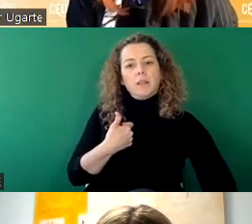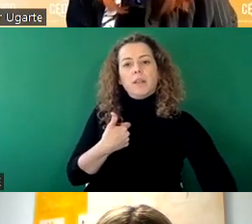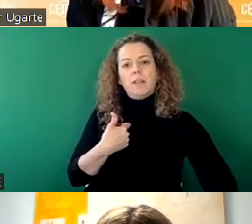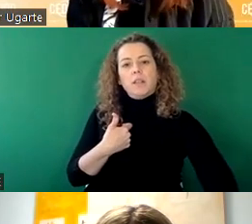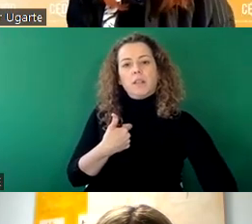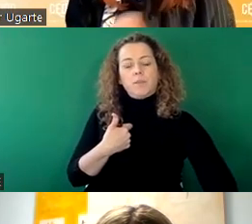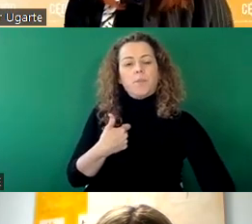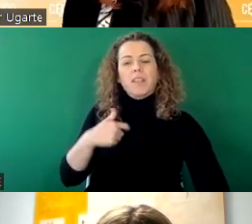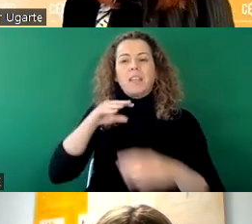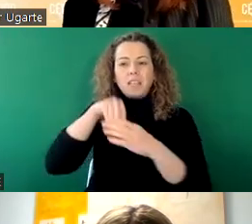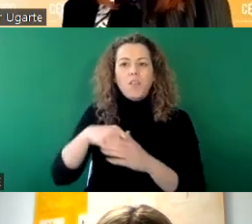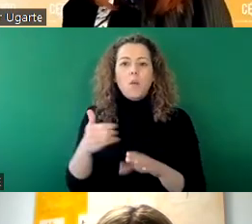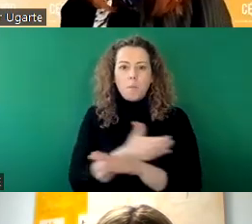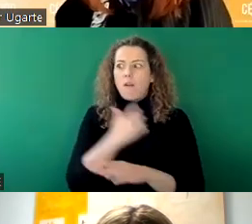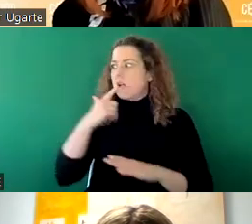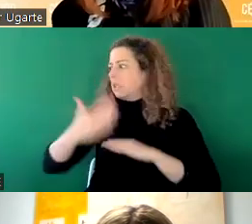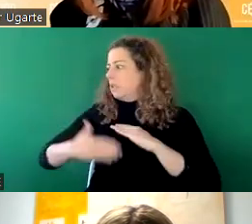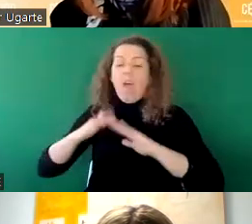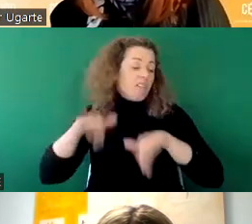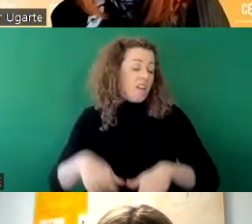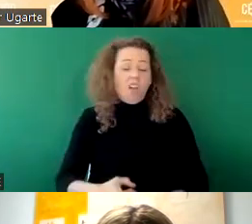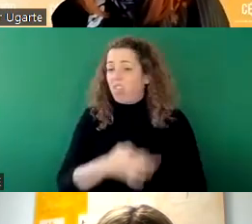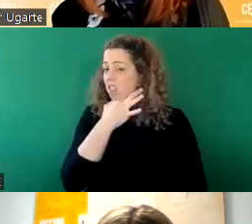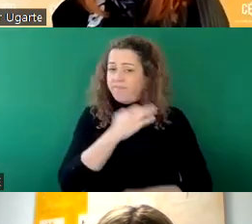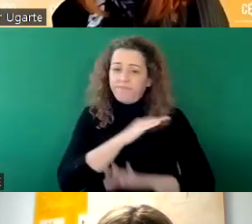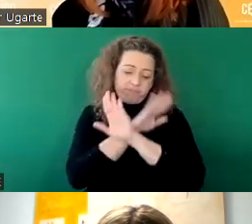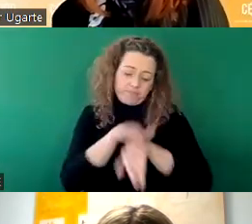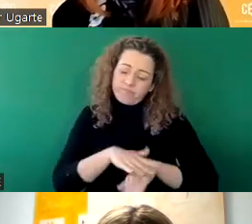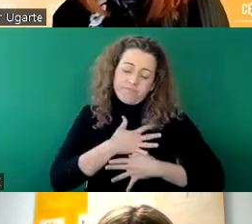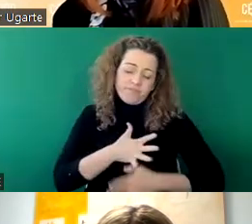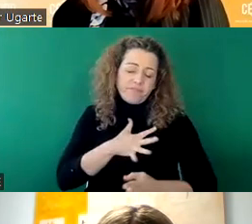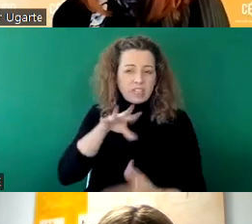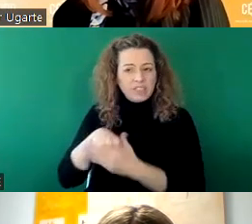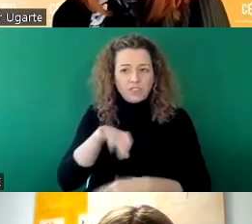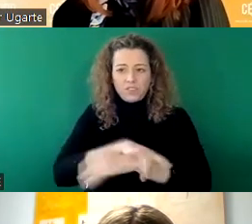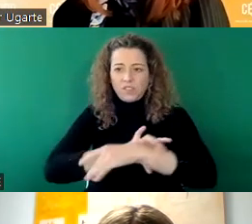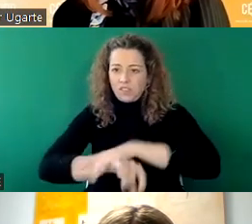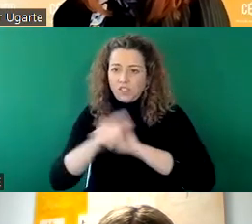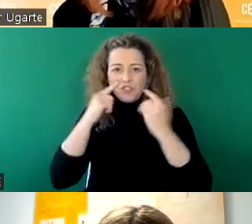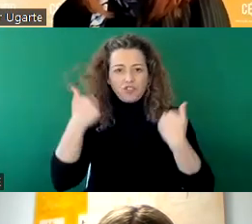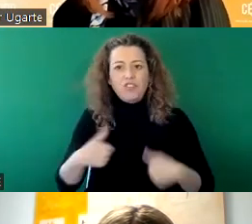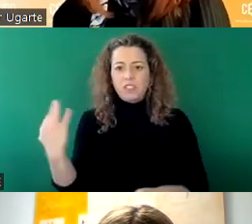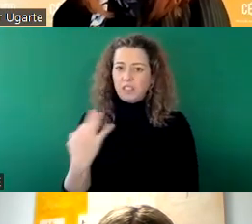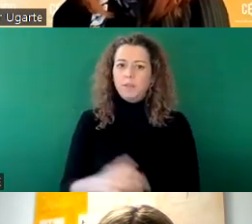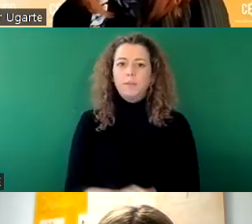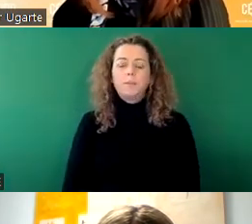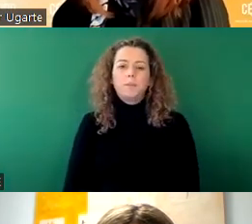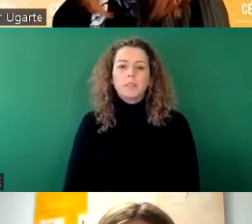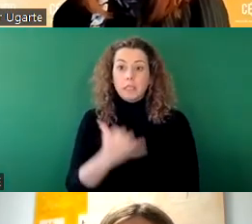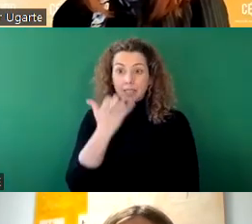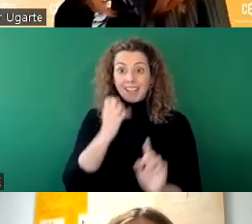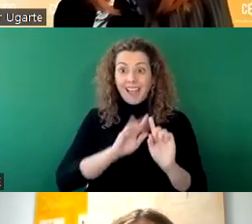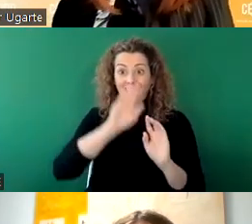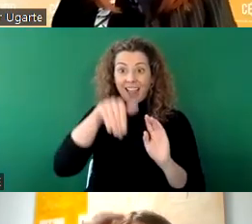último límite y que al final hemos tenido que hacer en un momento determinado esa intervención física, ¿no? Si seguimos